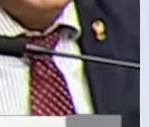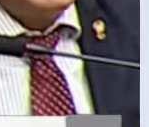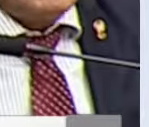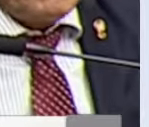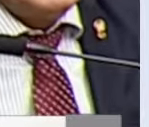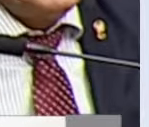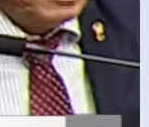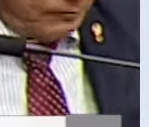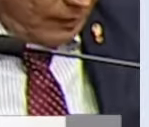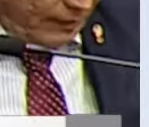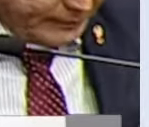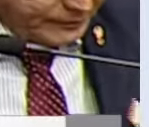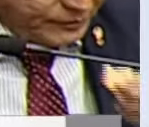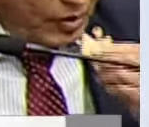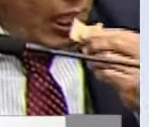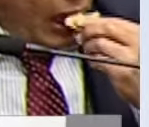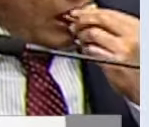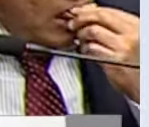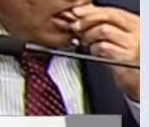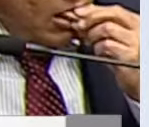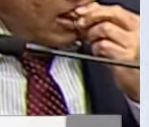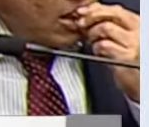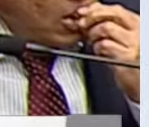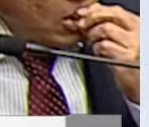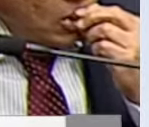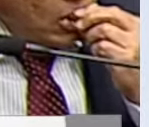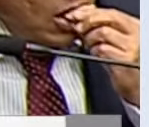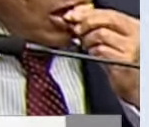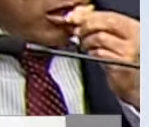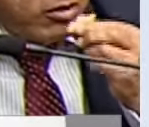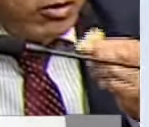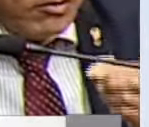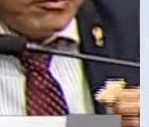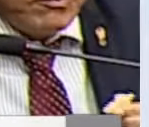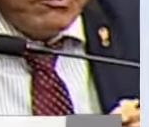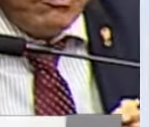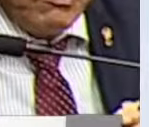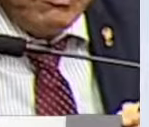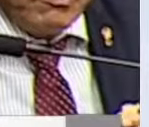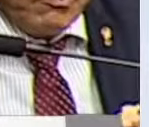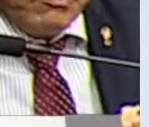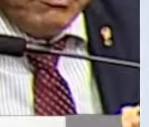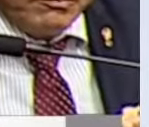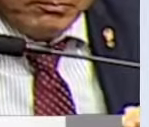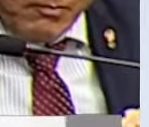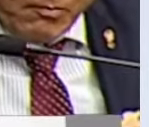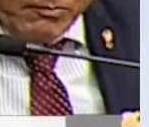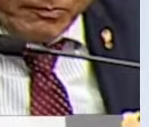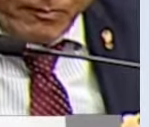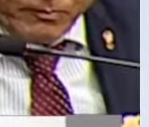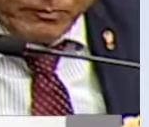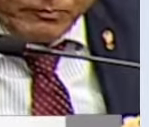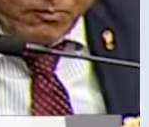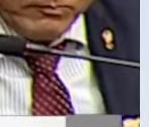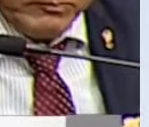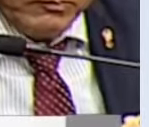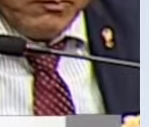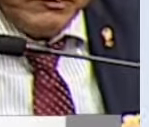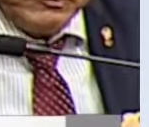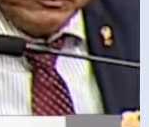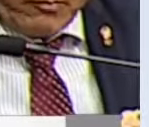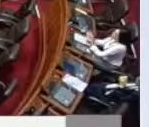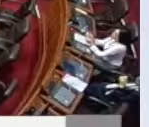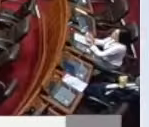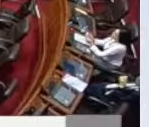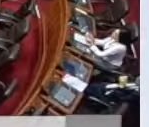con las necesidades que tiene el Perú no es solamente inmoral, es además criminal y abominable. Muchas